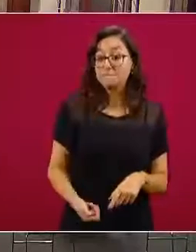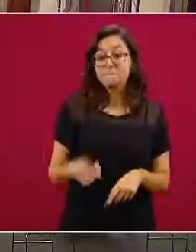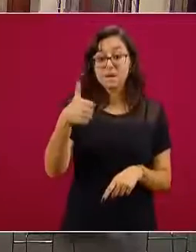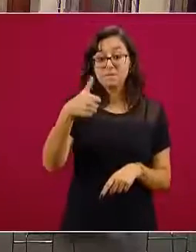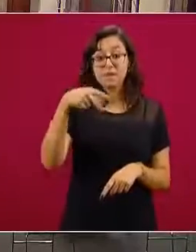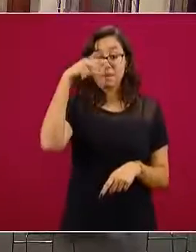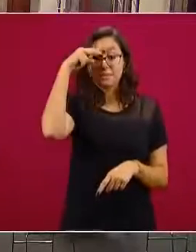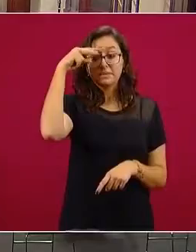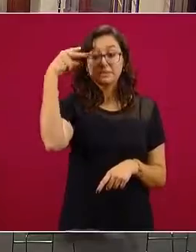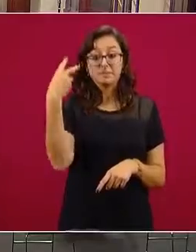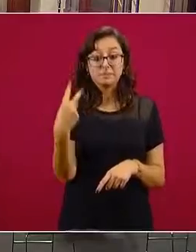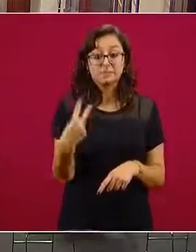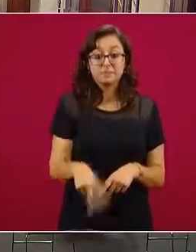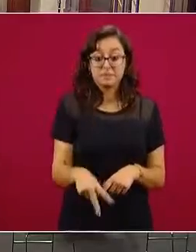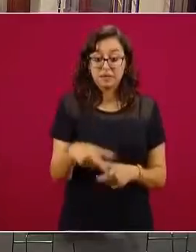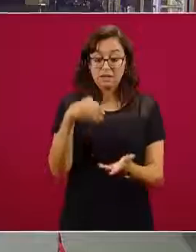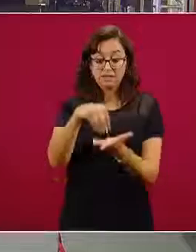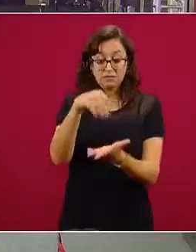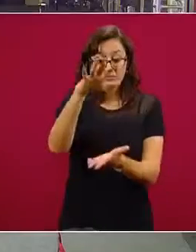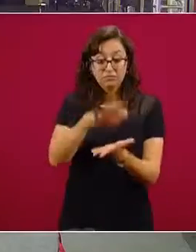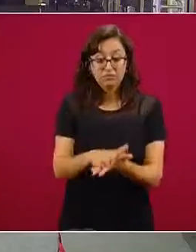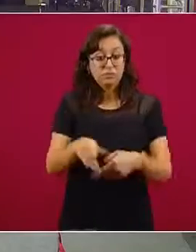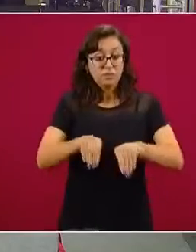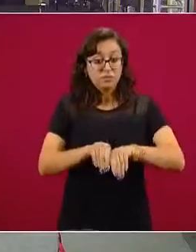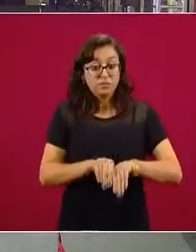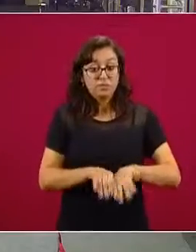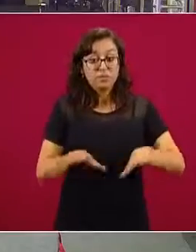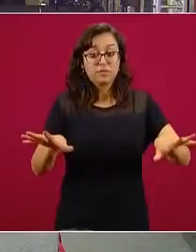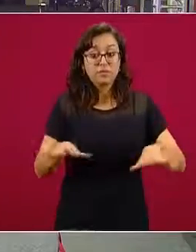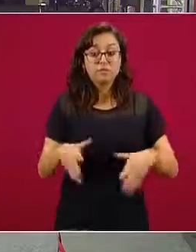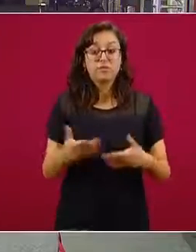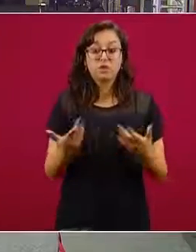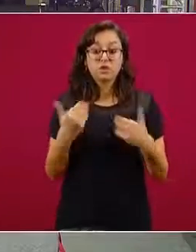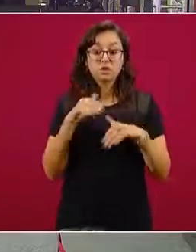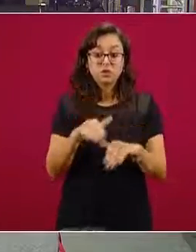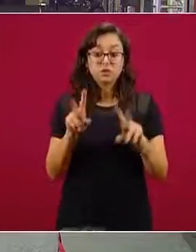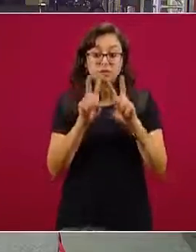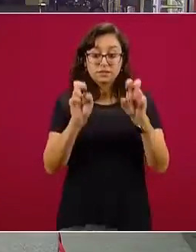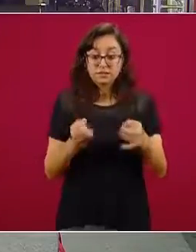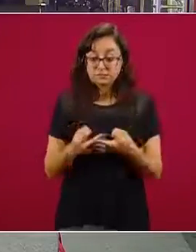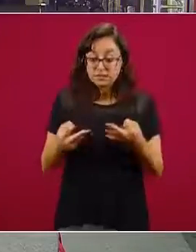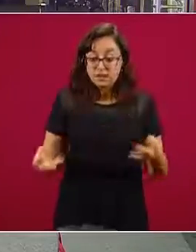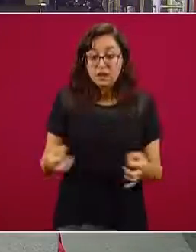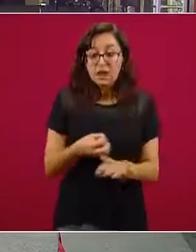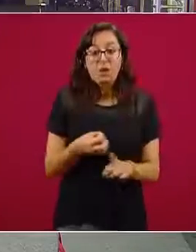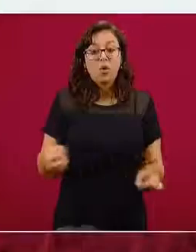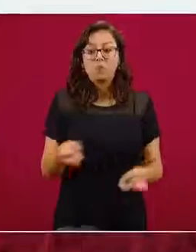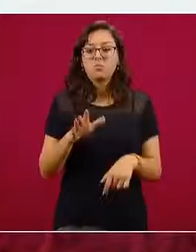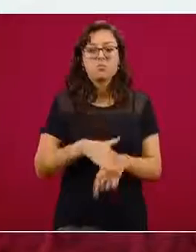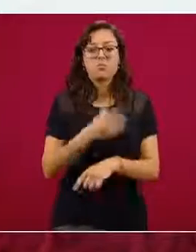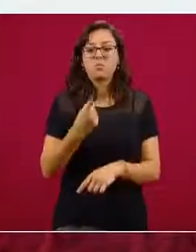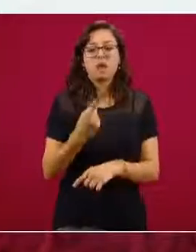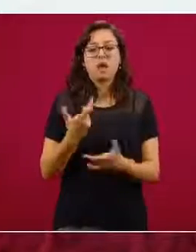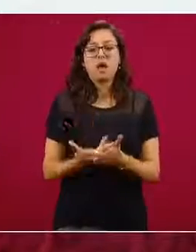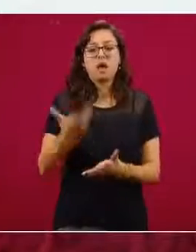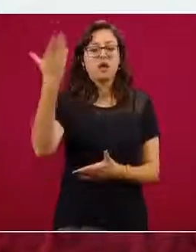México un documento específico relacionado con la política de suelo. Históricamente había formado parte de la política de vivienda o